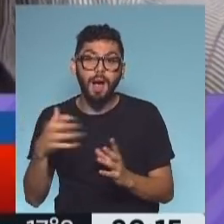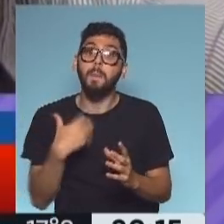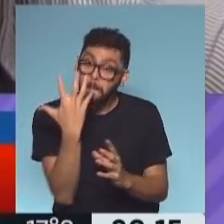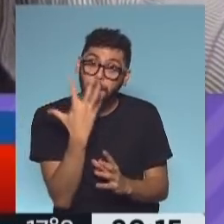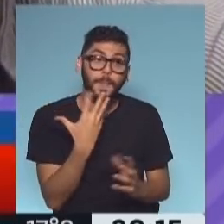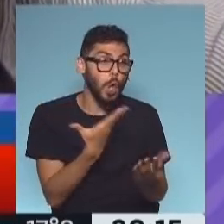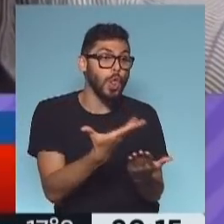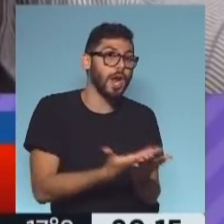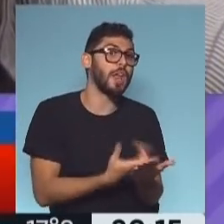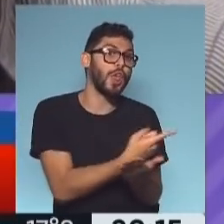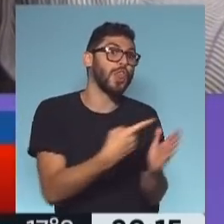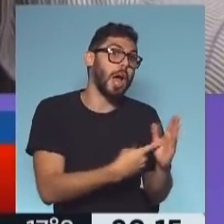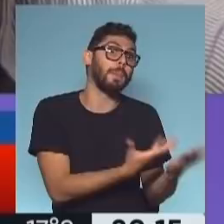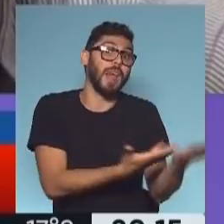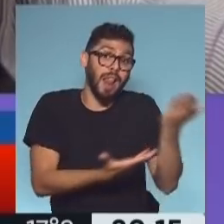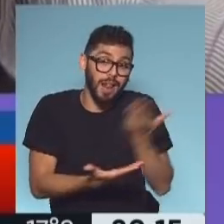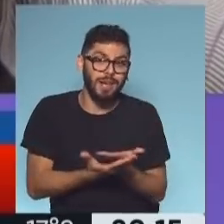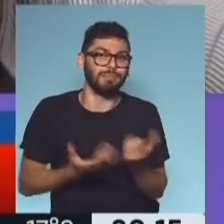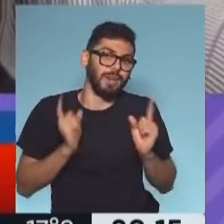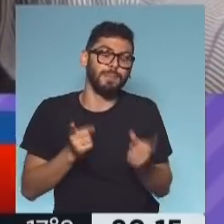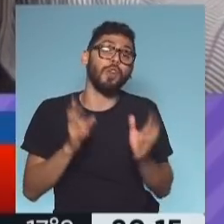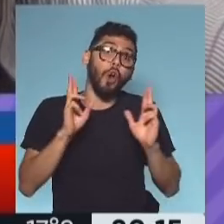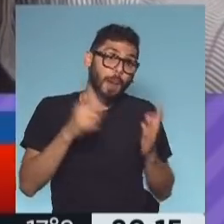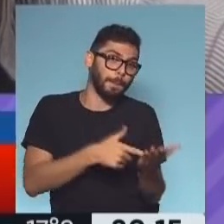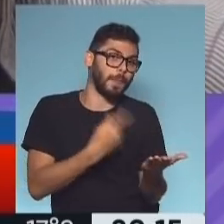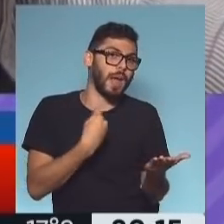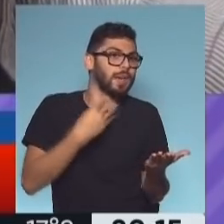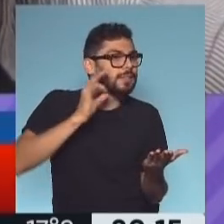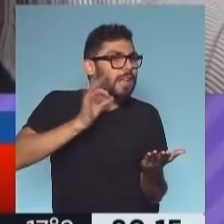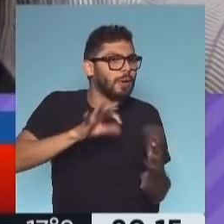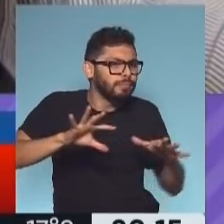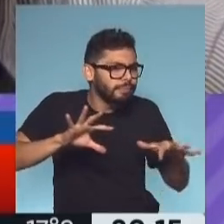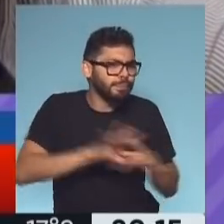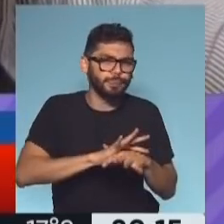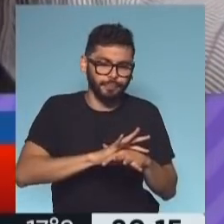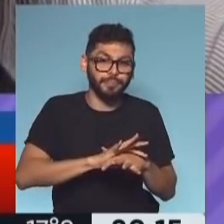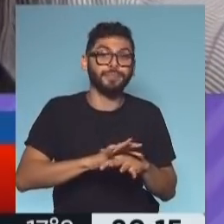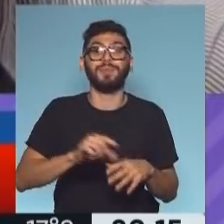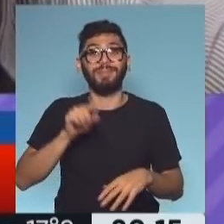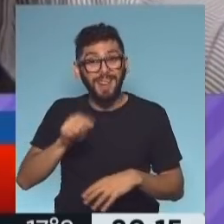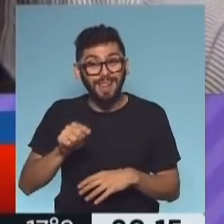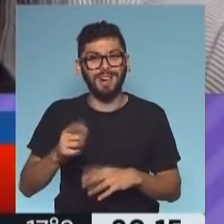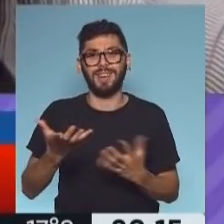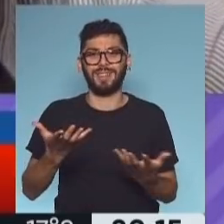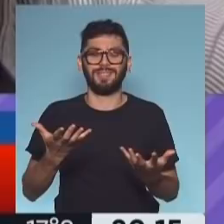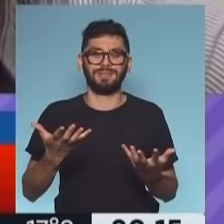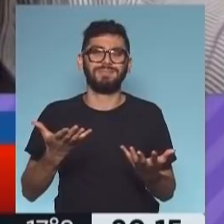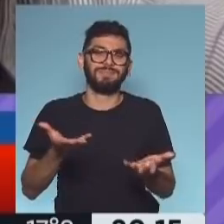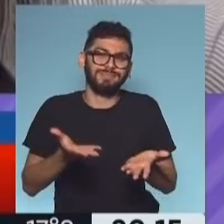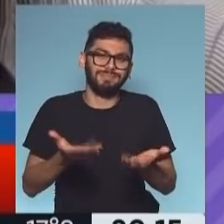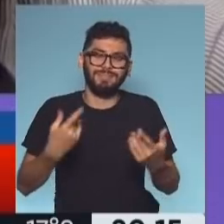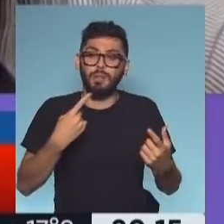tenerla de la Ciudad de Buenos Aires, así todos sabemos cuál es exactamente la información y entonces no tenemos este tipo